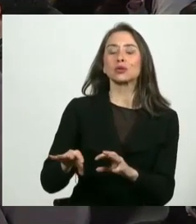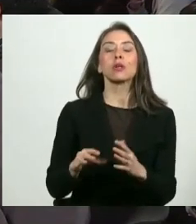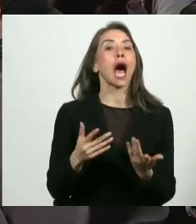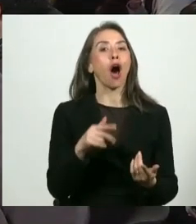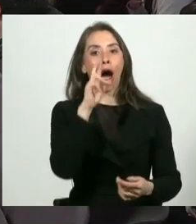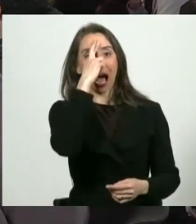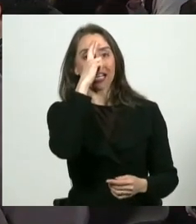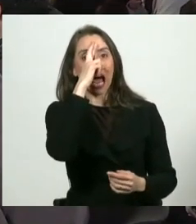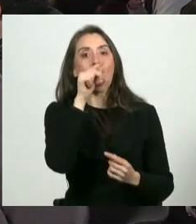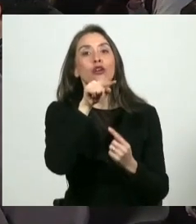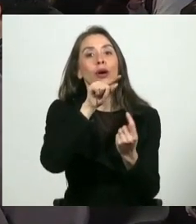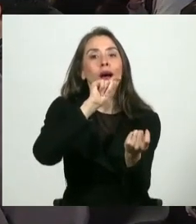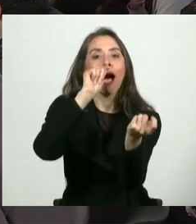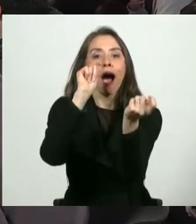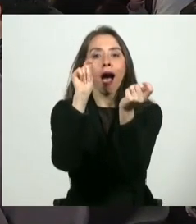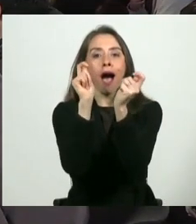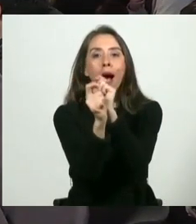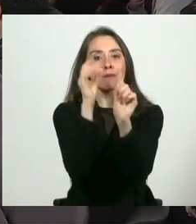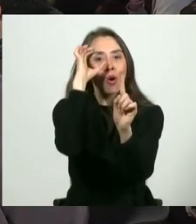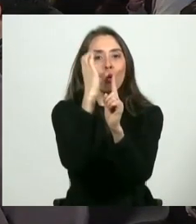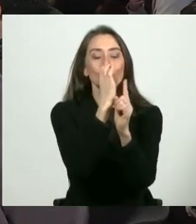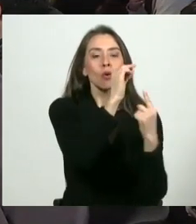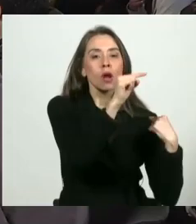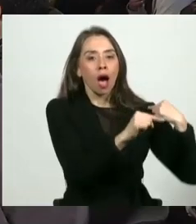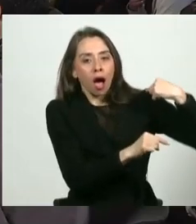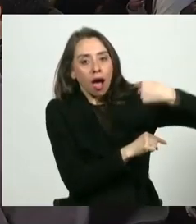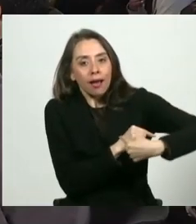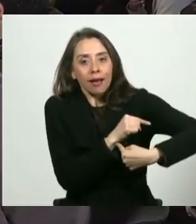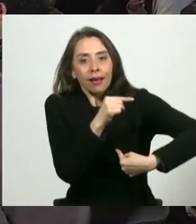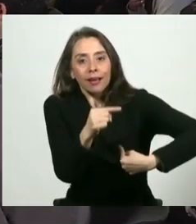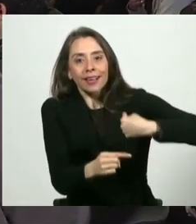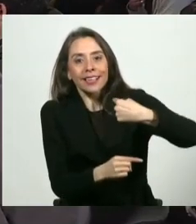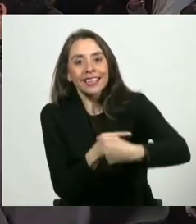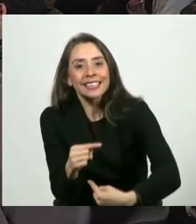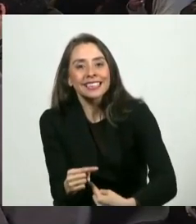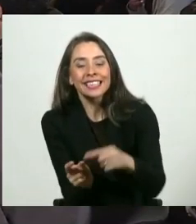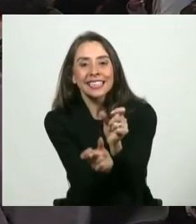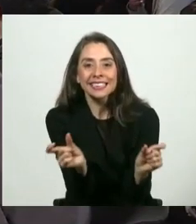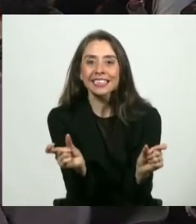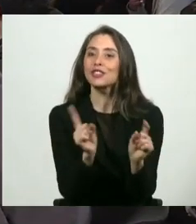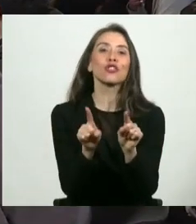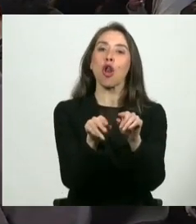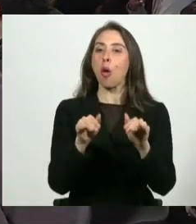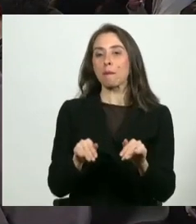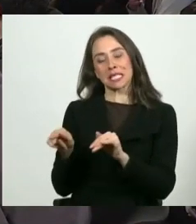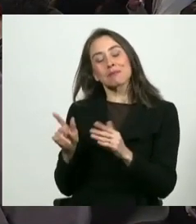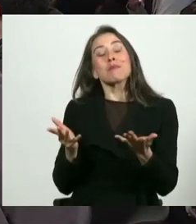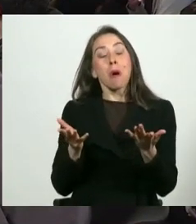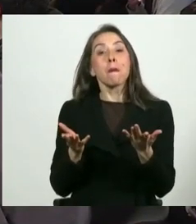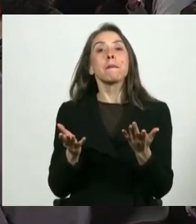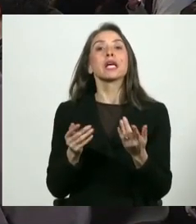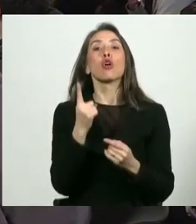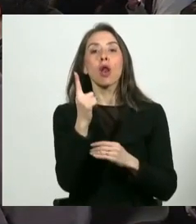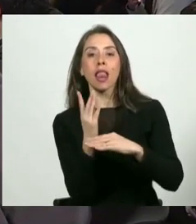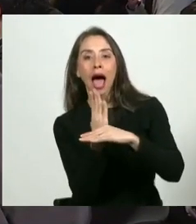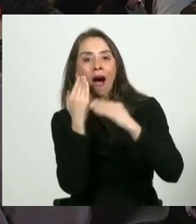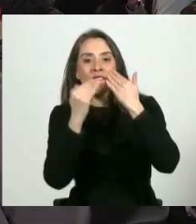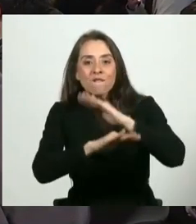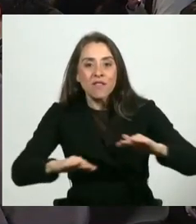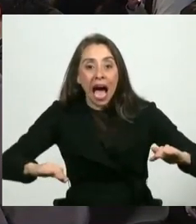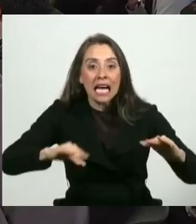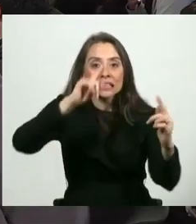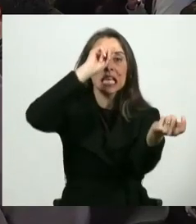vez. Son cambios culturales que tienen que ver con generaciones. Entonces, y este tema, no estoy diciendo que sea lo mismo lo que estamos hablando, requiere un cambio desde la base. Y